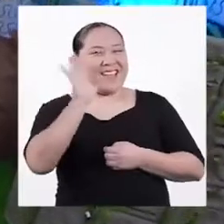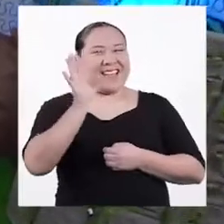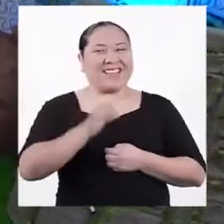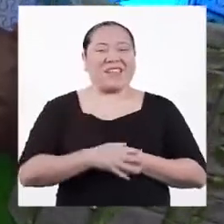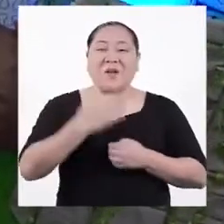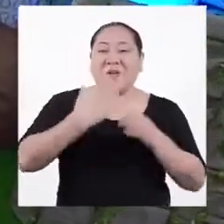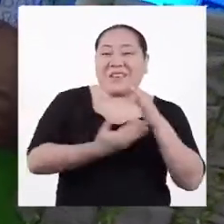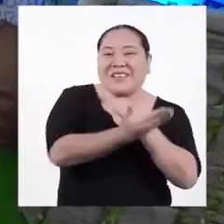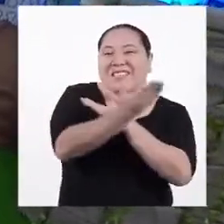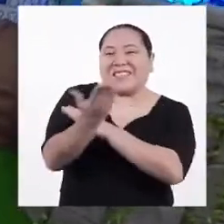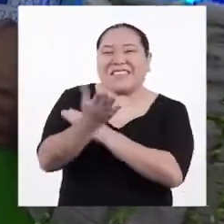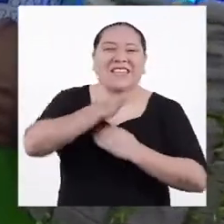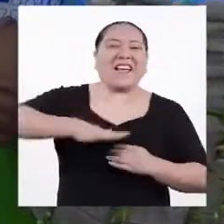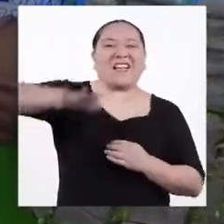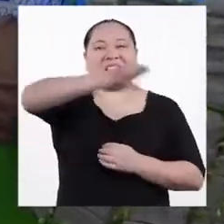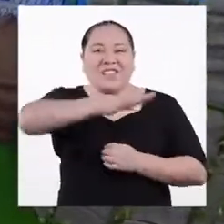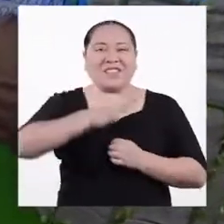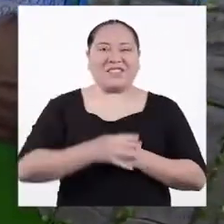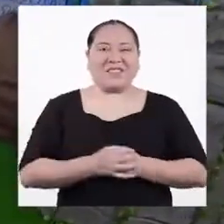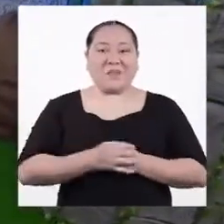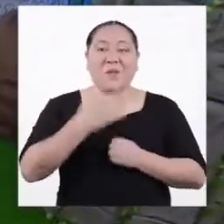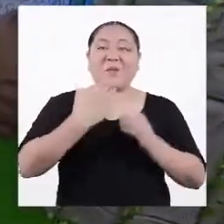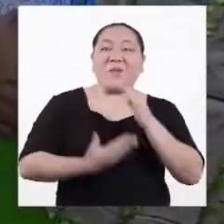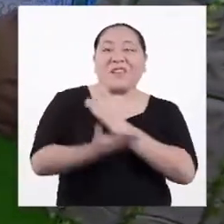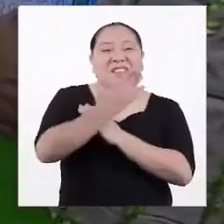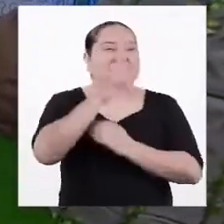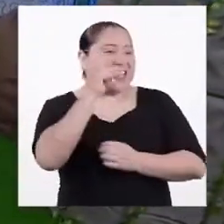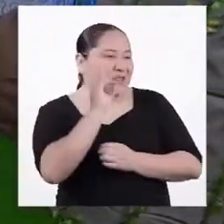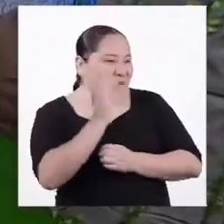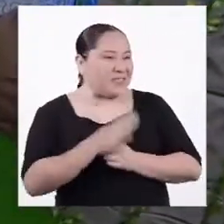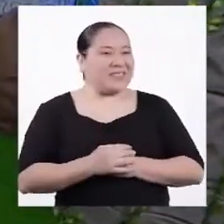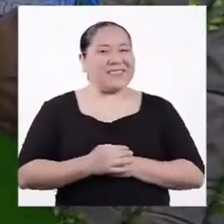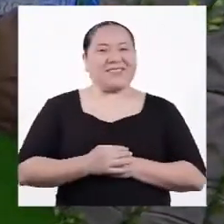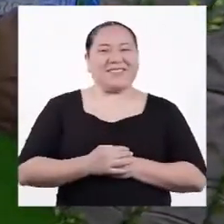¡Hola! Buenos días a todas y a todos. Buenos días, Cubi.